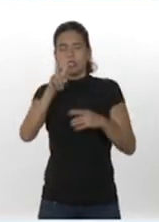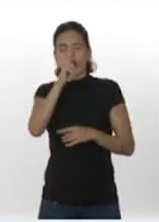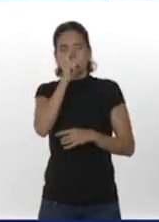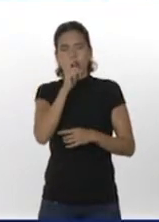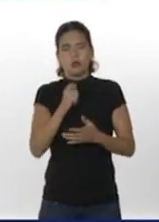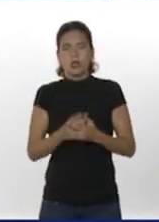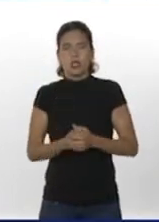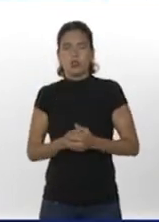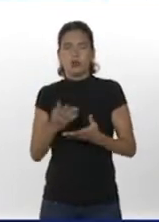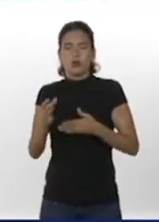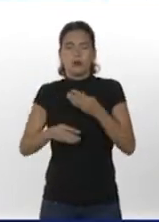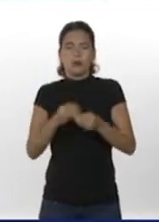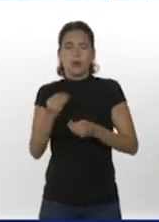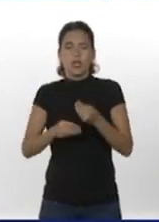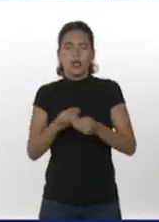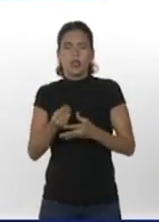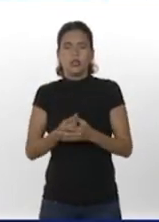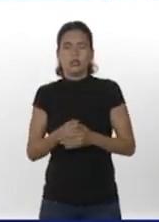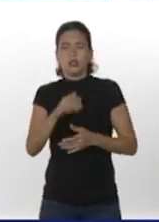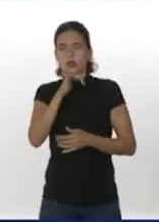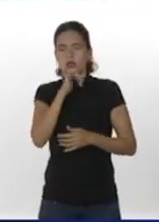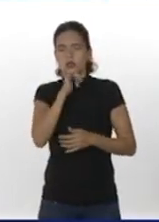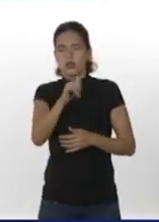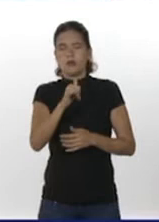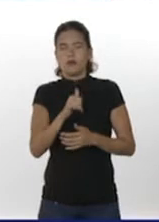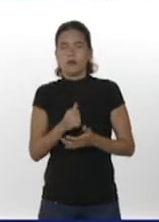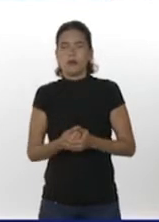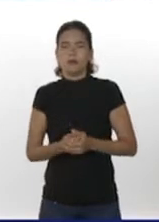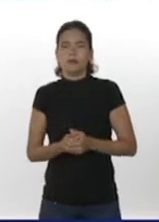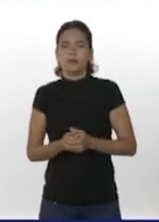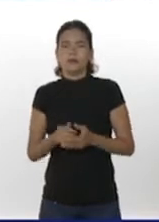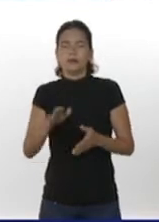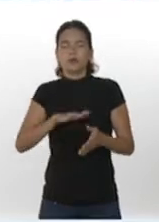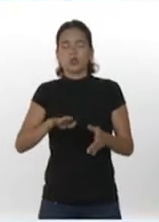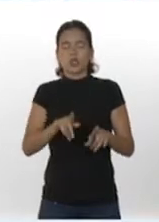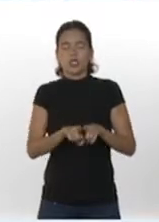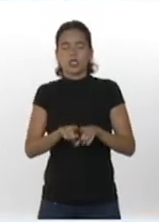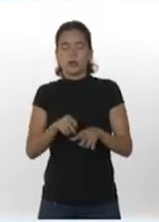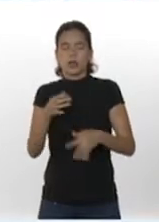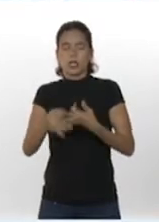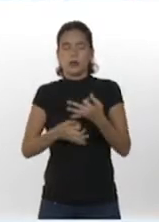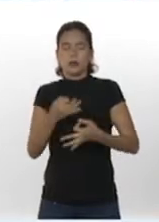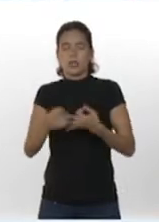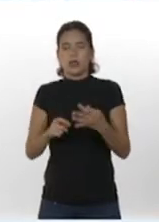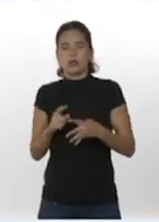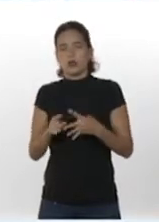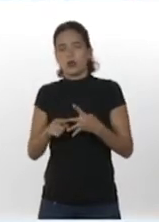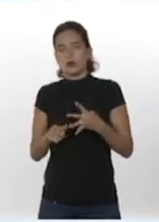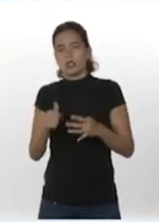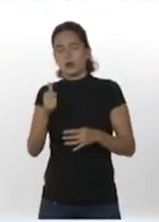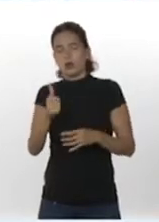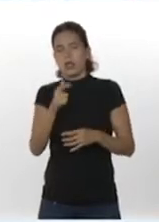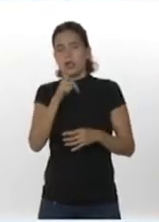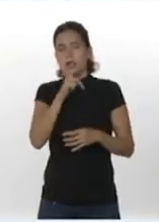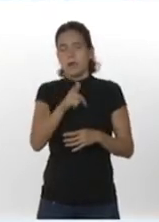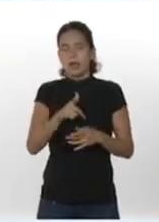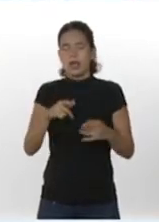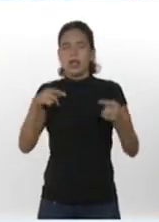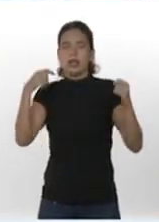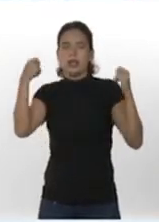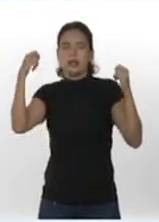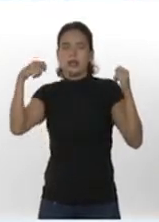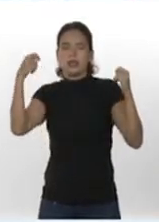cine? En segundo año vas a realizar un informe donde también expliques cuáles son las ventajas y las